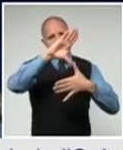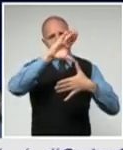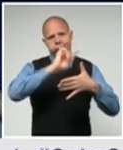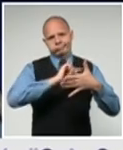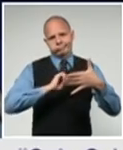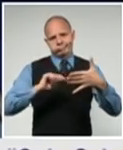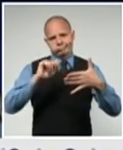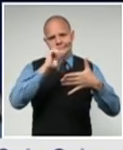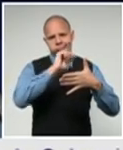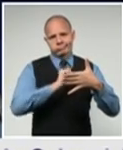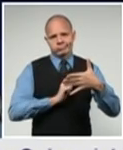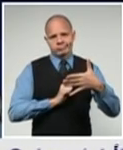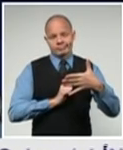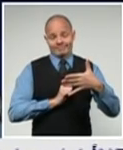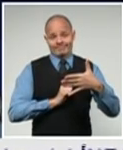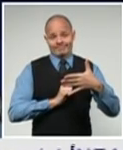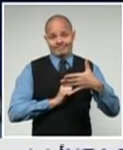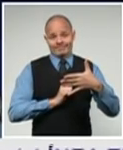el